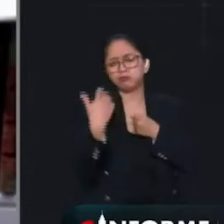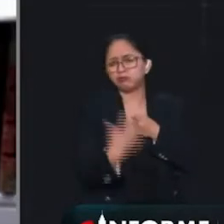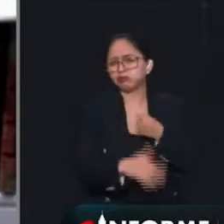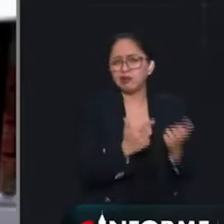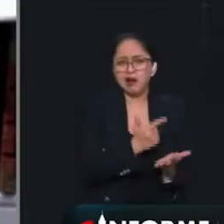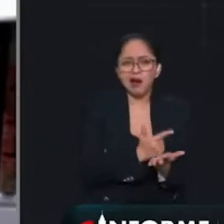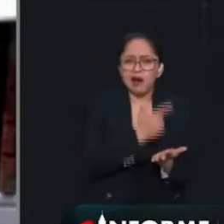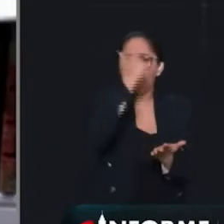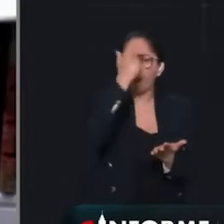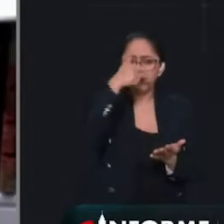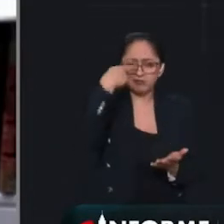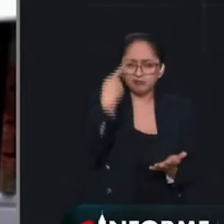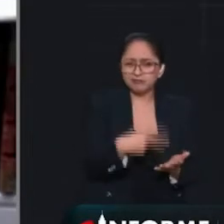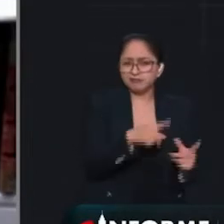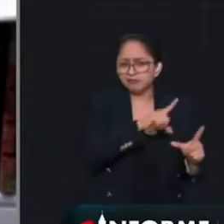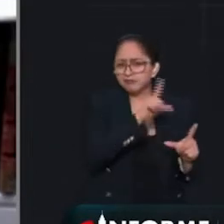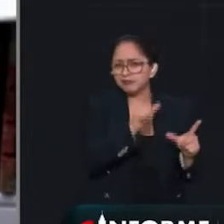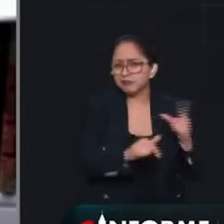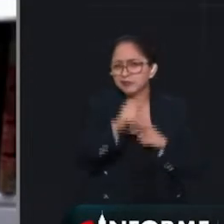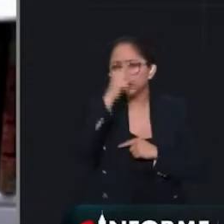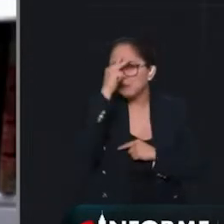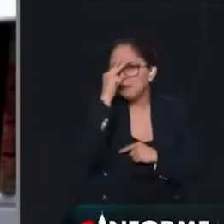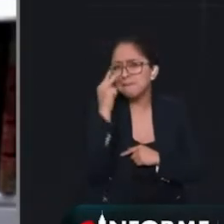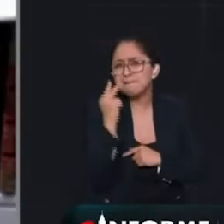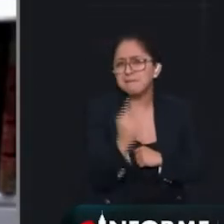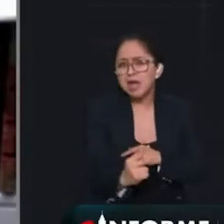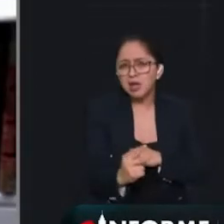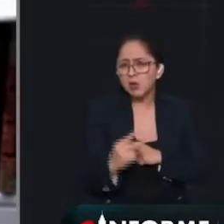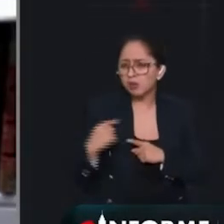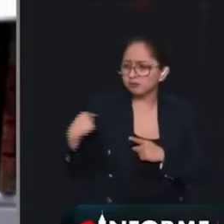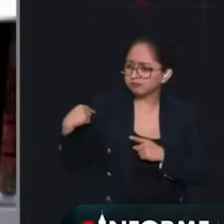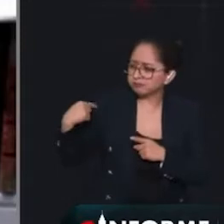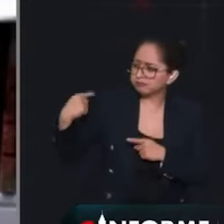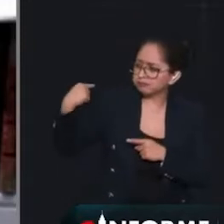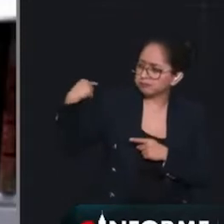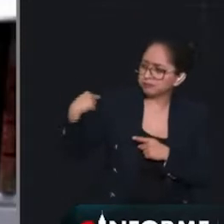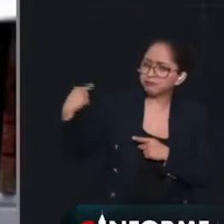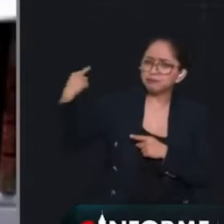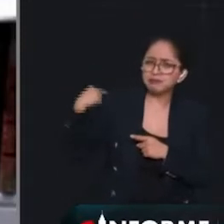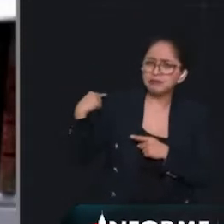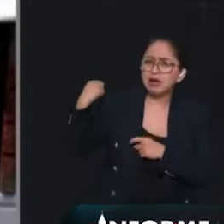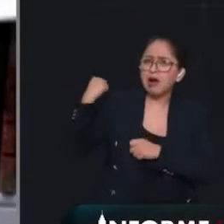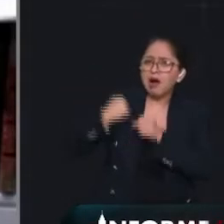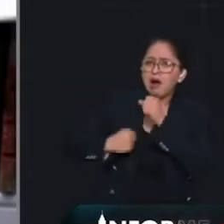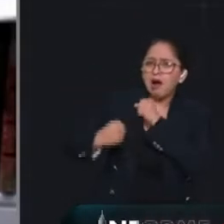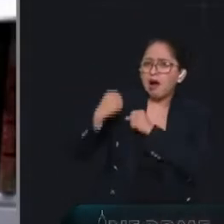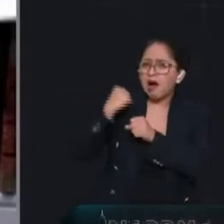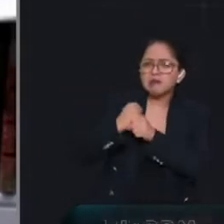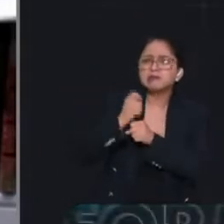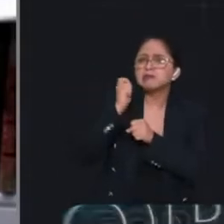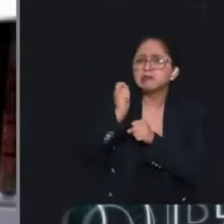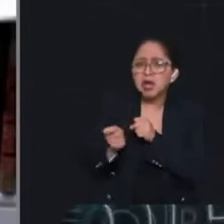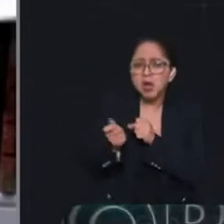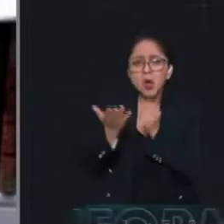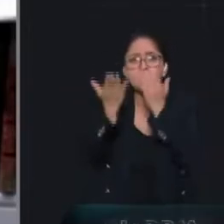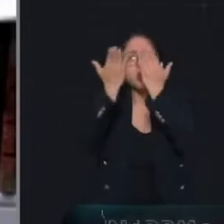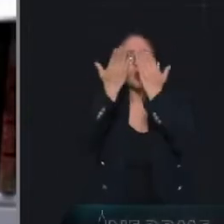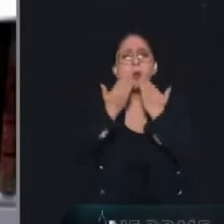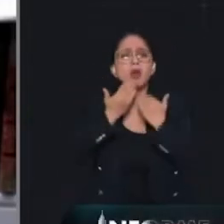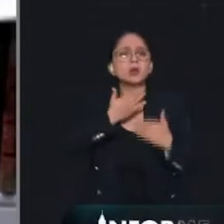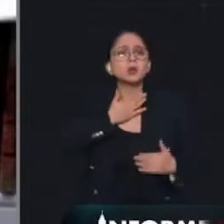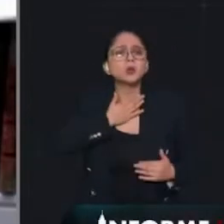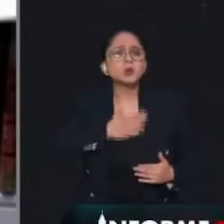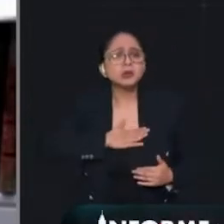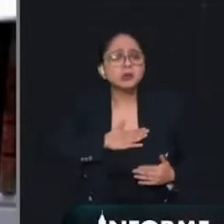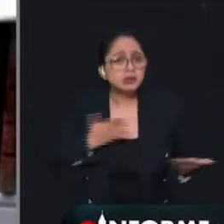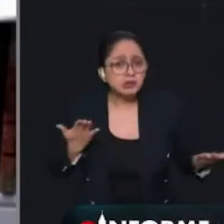nación en las últimas décadas ha sido el tema de la impunidad. En muchos países es común juzgar